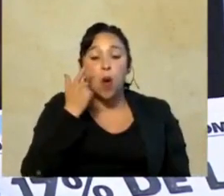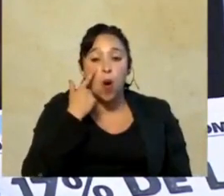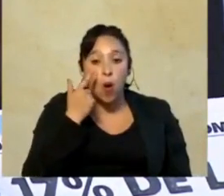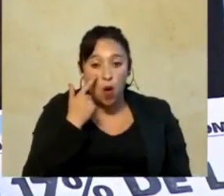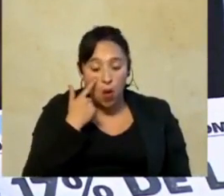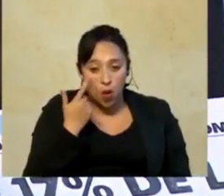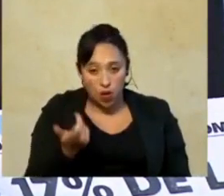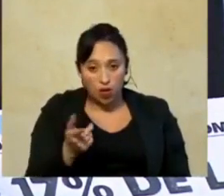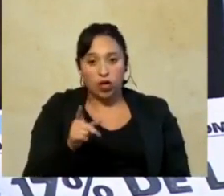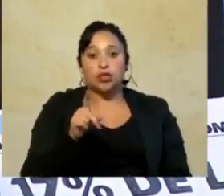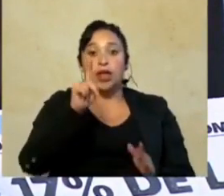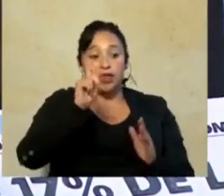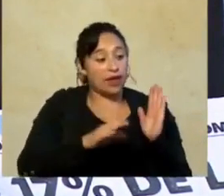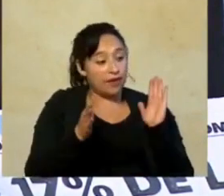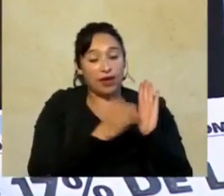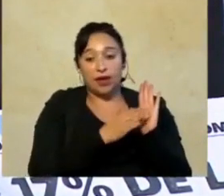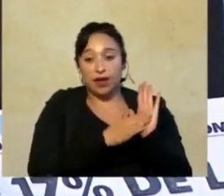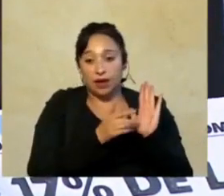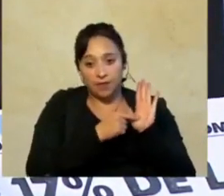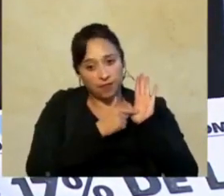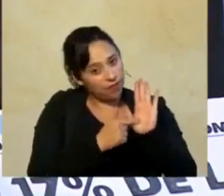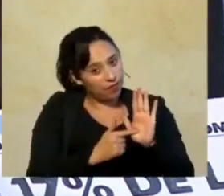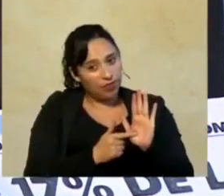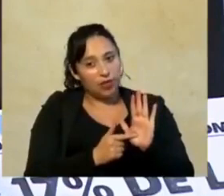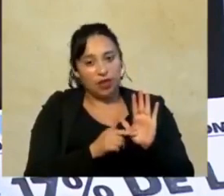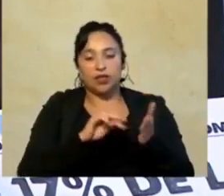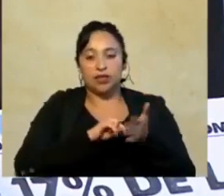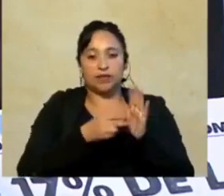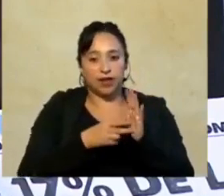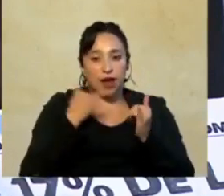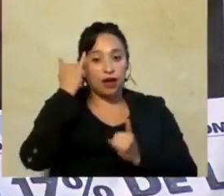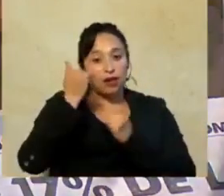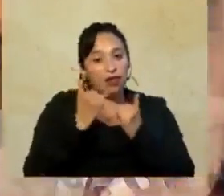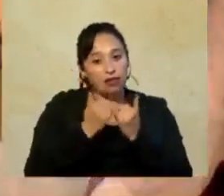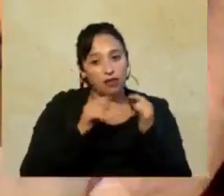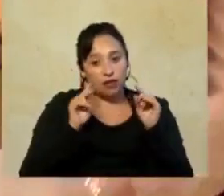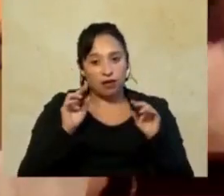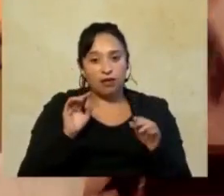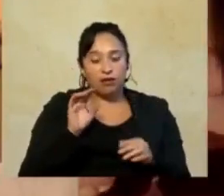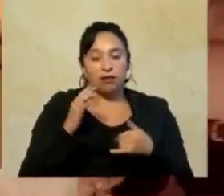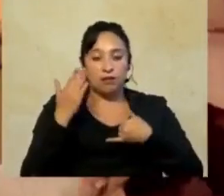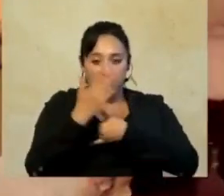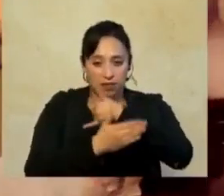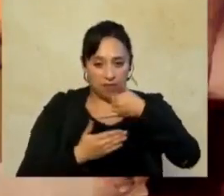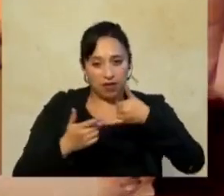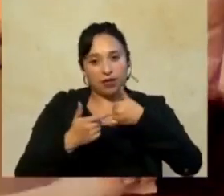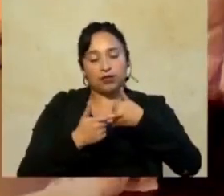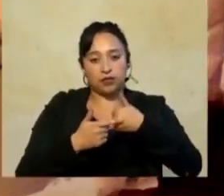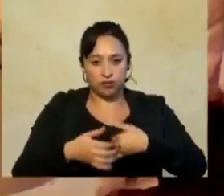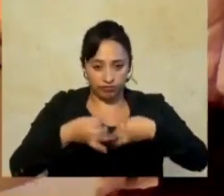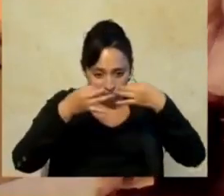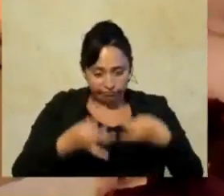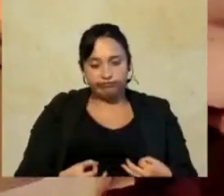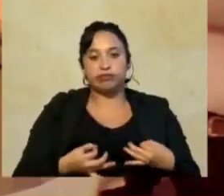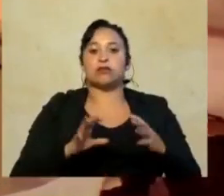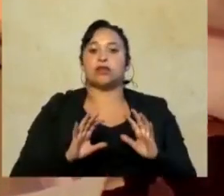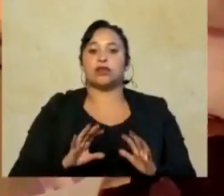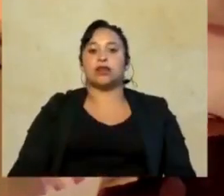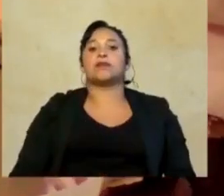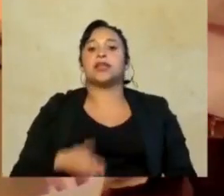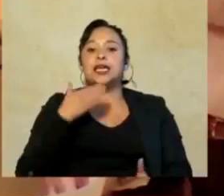esta cámara le tiene que dar la cara al país con responsabilidad muchas gracias presidente gracias doctor gabriel